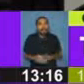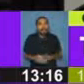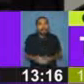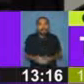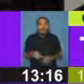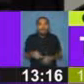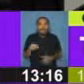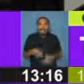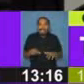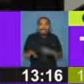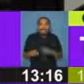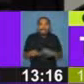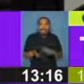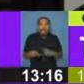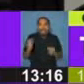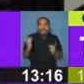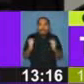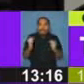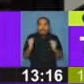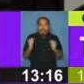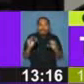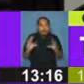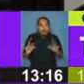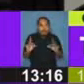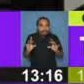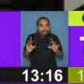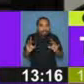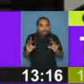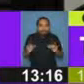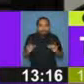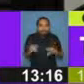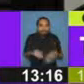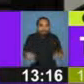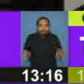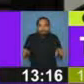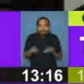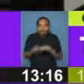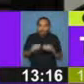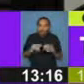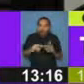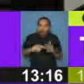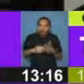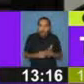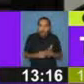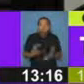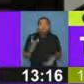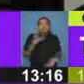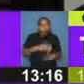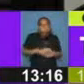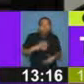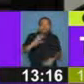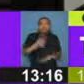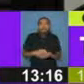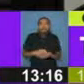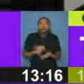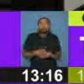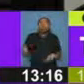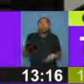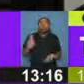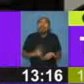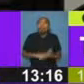inflacionario tremendo eh hay muchos problemas con las empresas porque hay que volver a recalcular